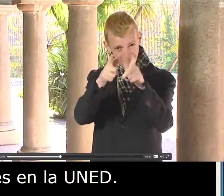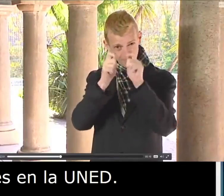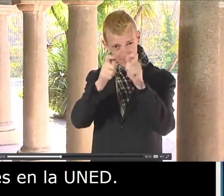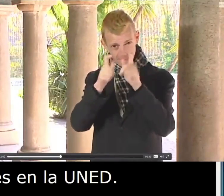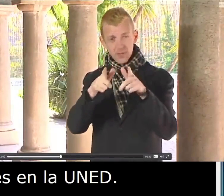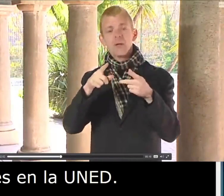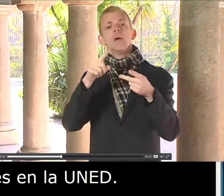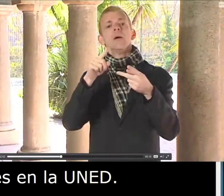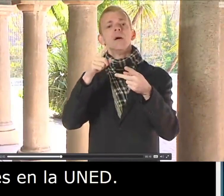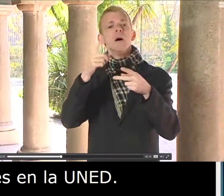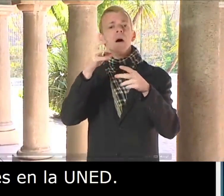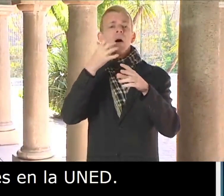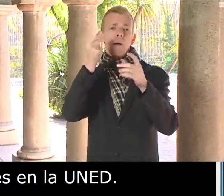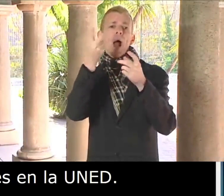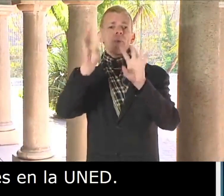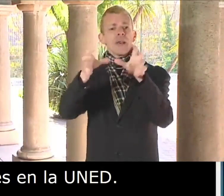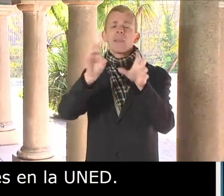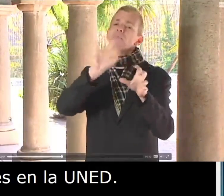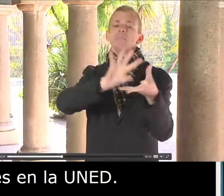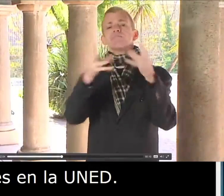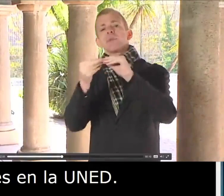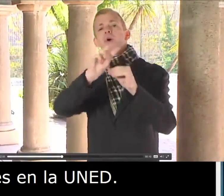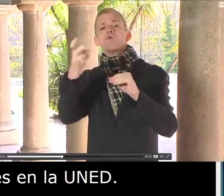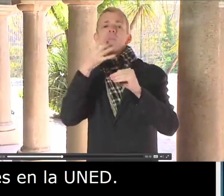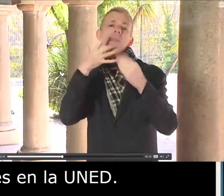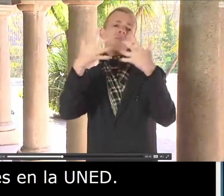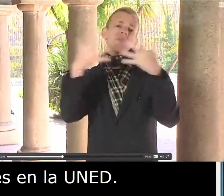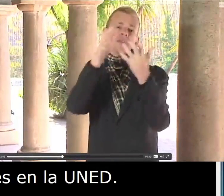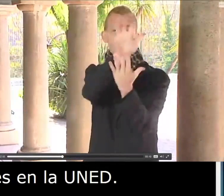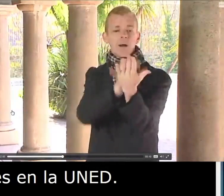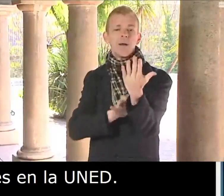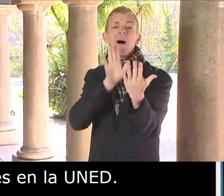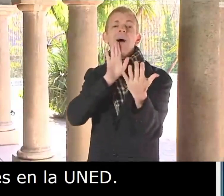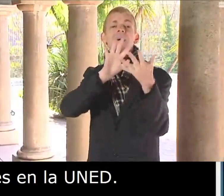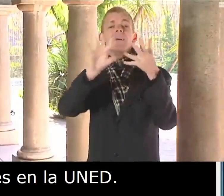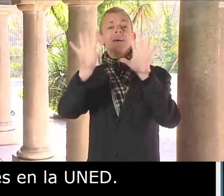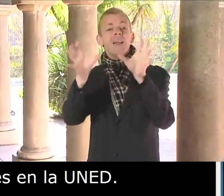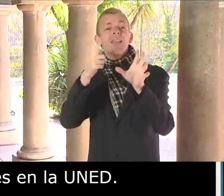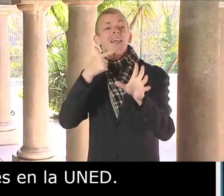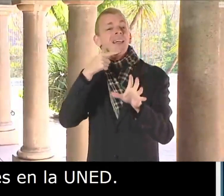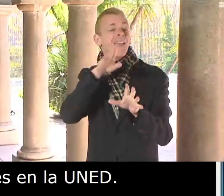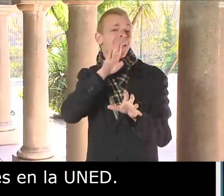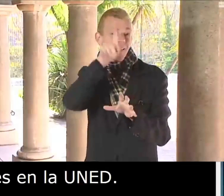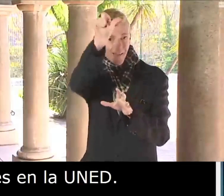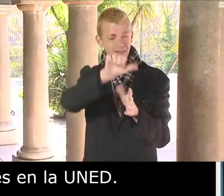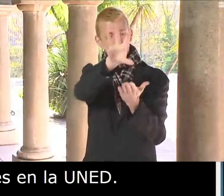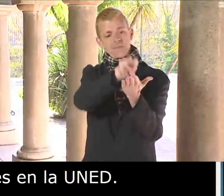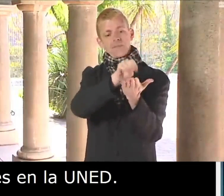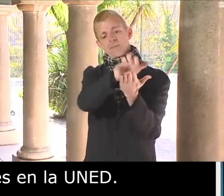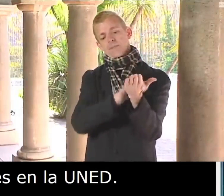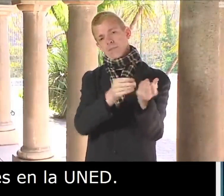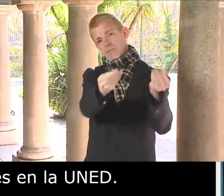A la hora de desarrollar los trabajos que nos asignan los profesores, pues bien sea utilizando materiales que están en